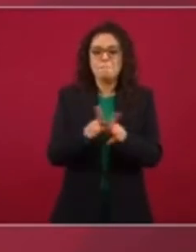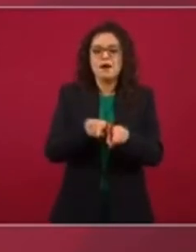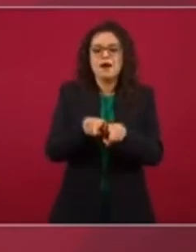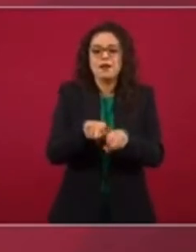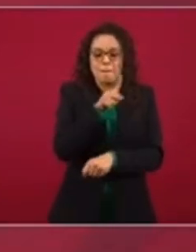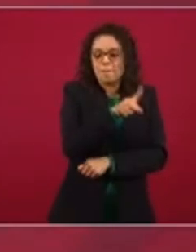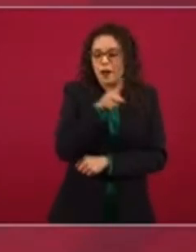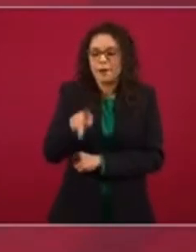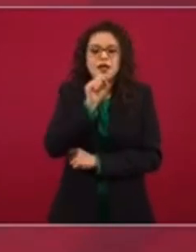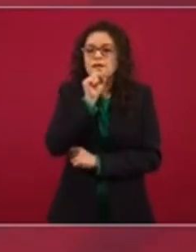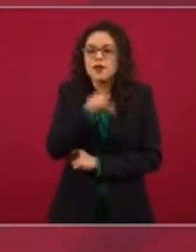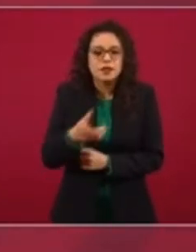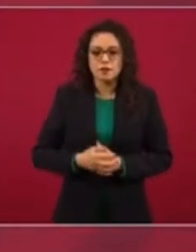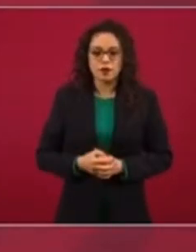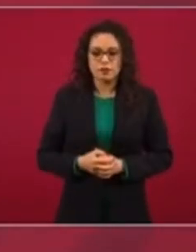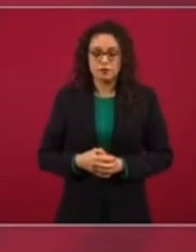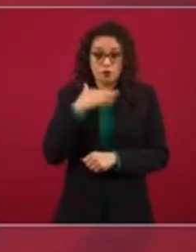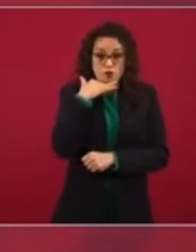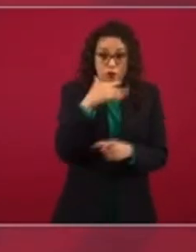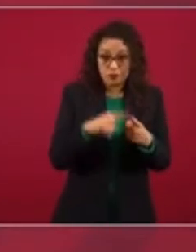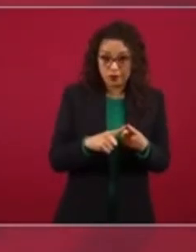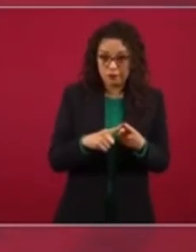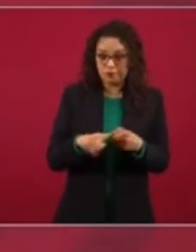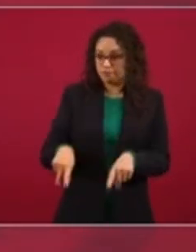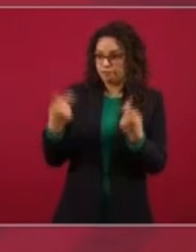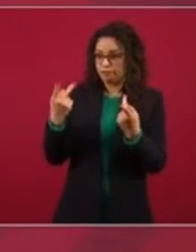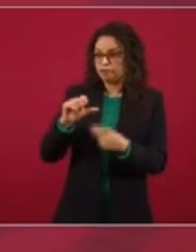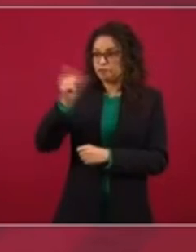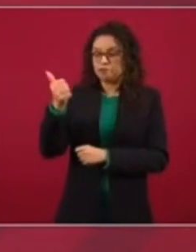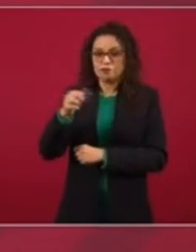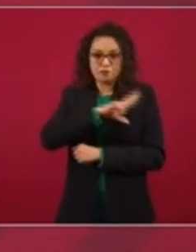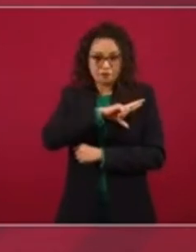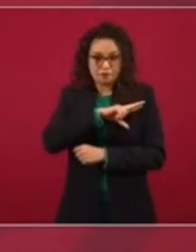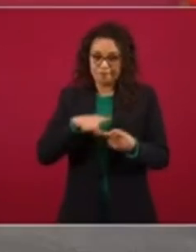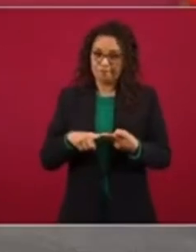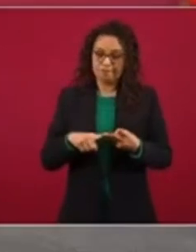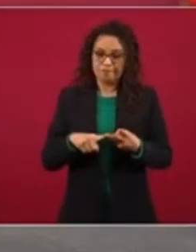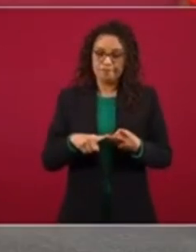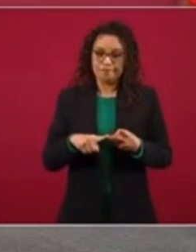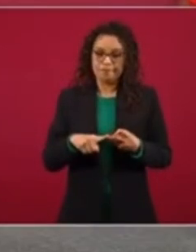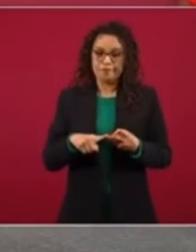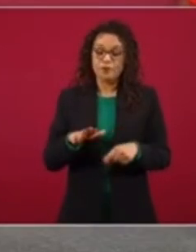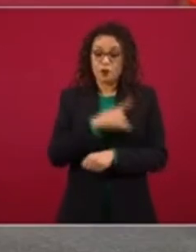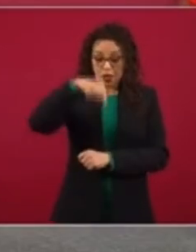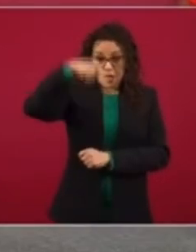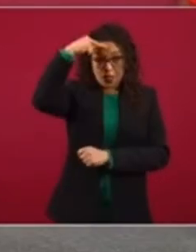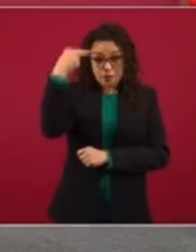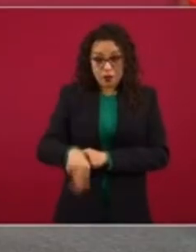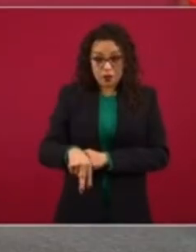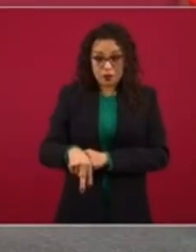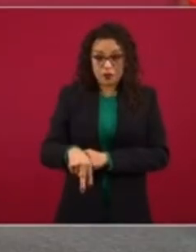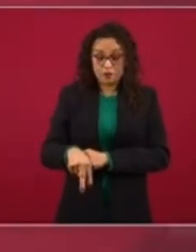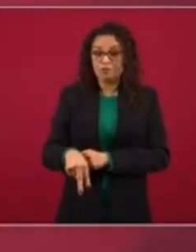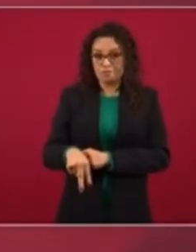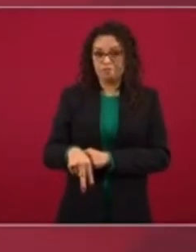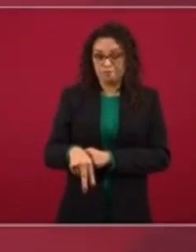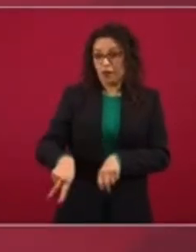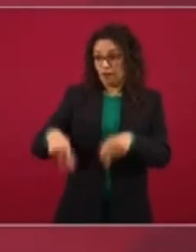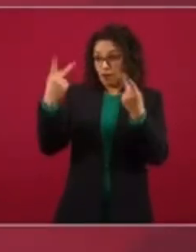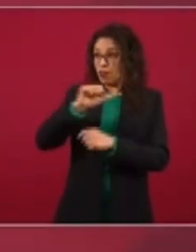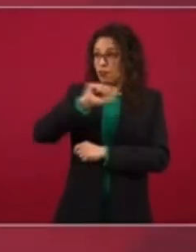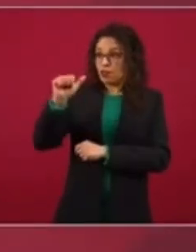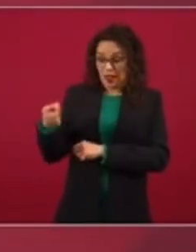hermanos. Corrupción y privatización. Porque en México las privatizaciones fueron sinónimo de